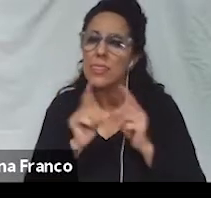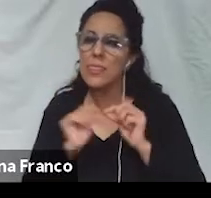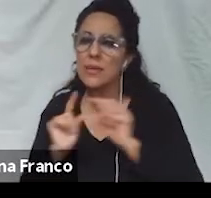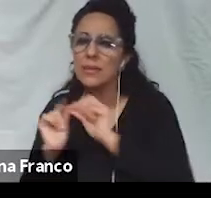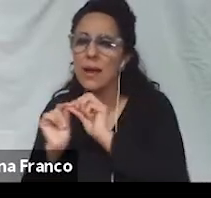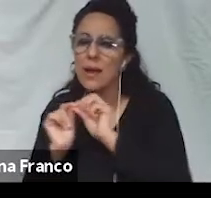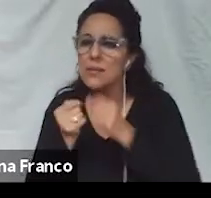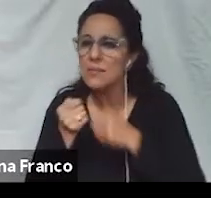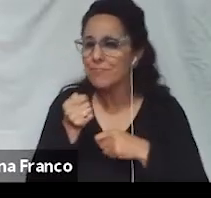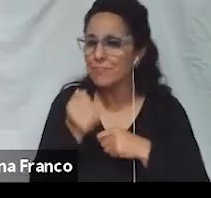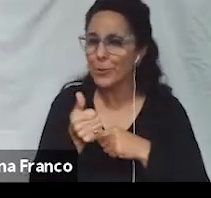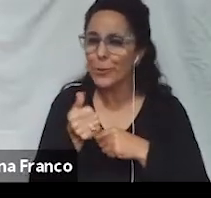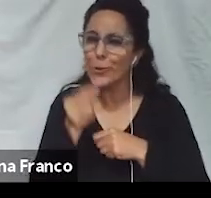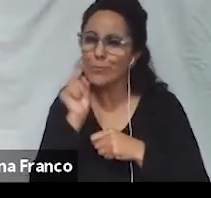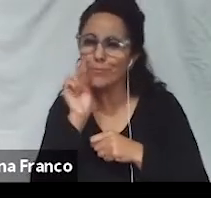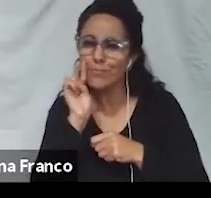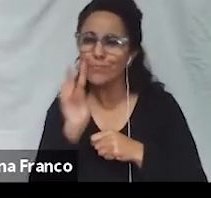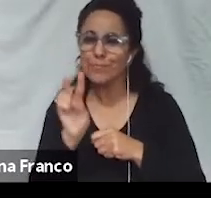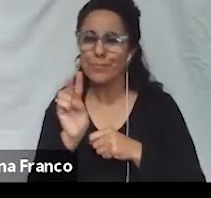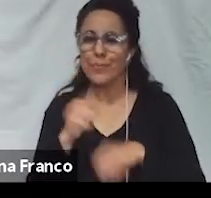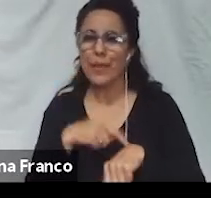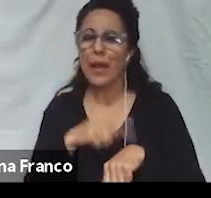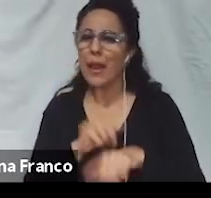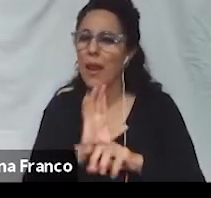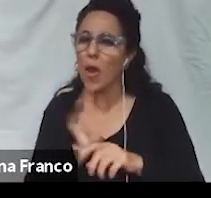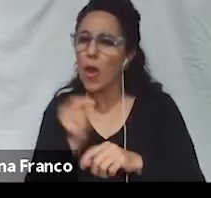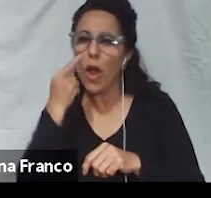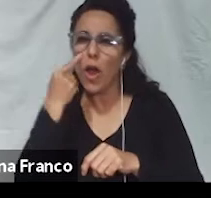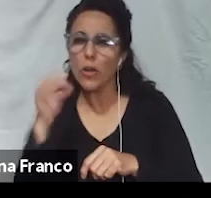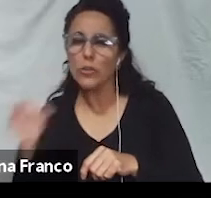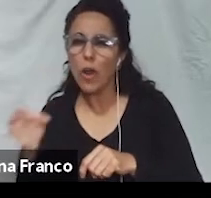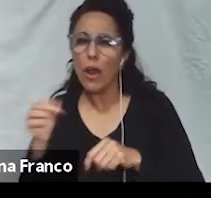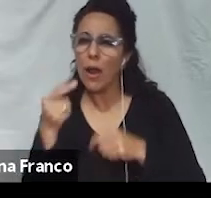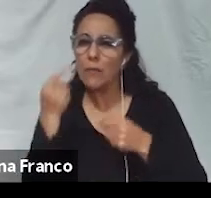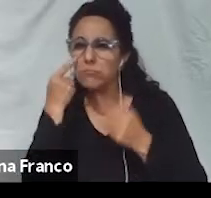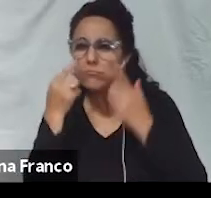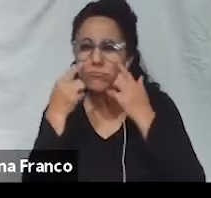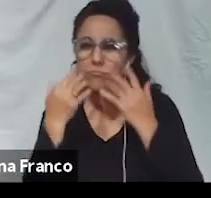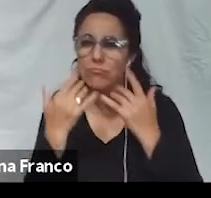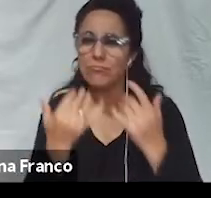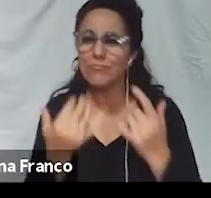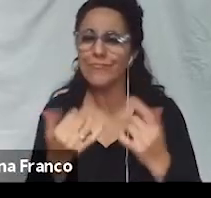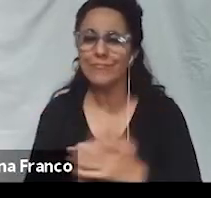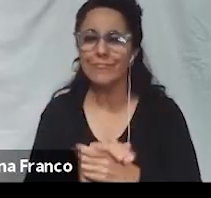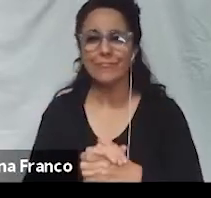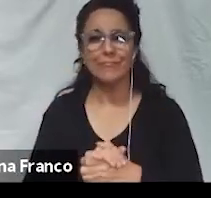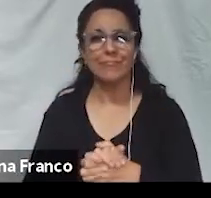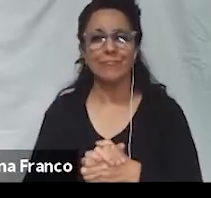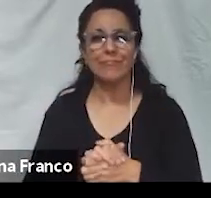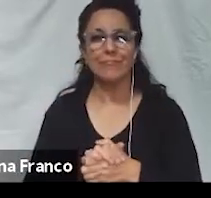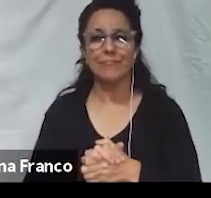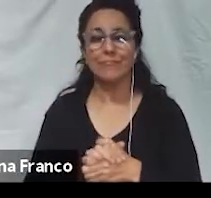el detalle, es decir, no solo a la hora de hacer el testing y querer explorar todo, como decía